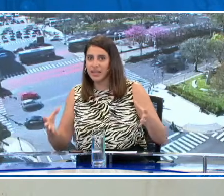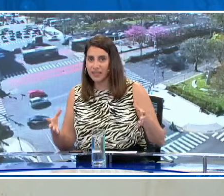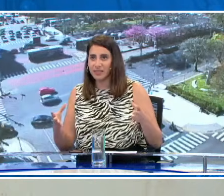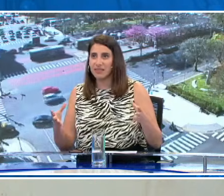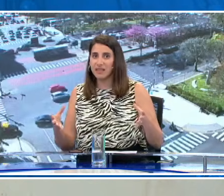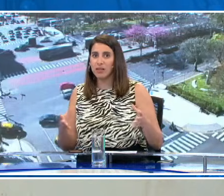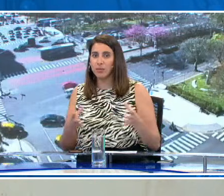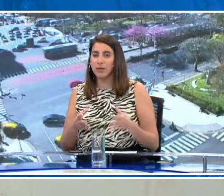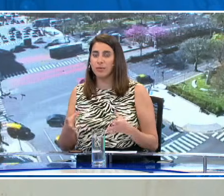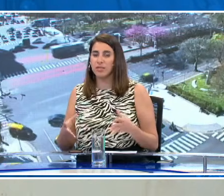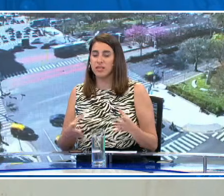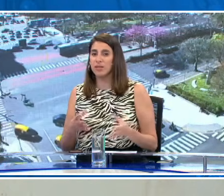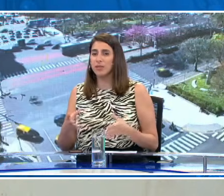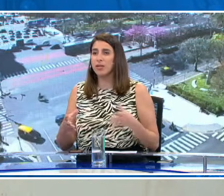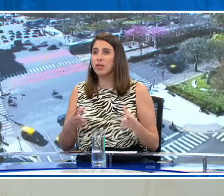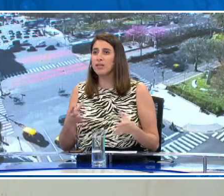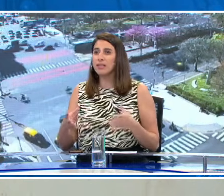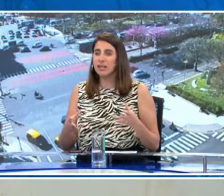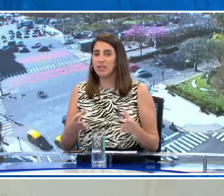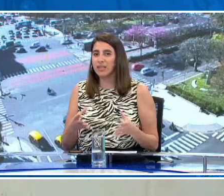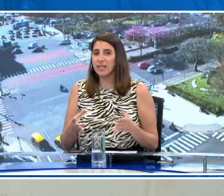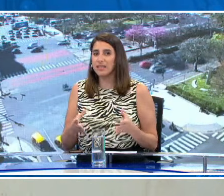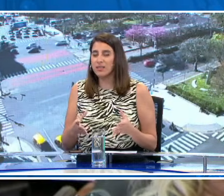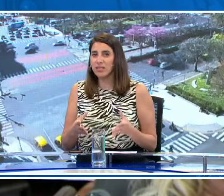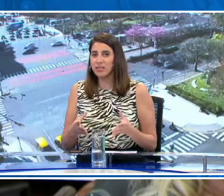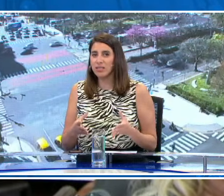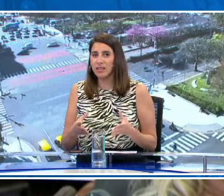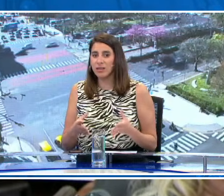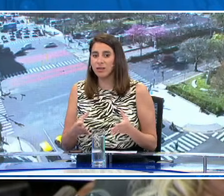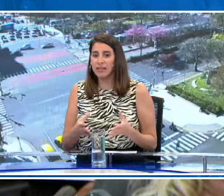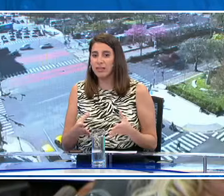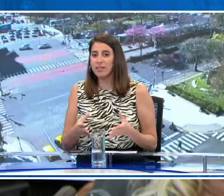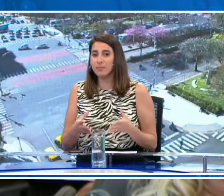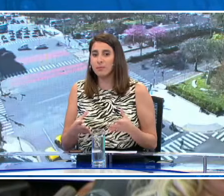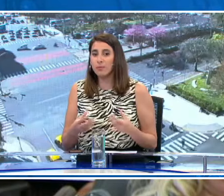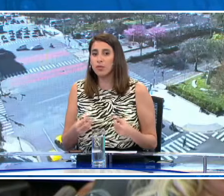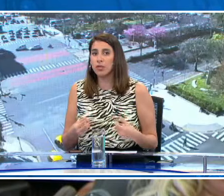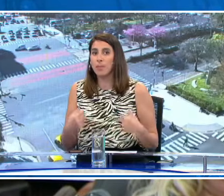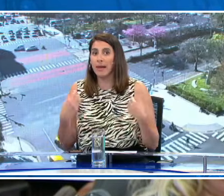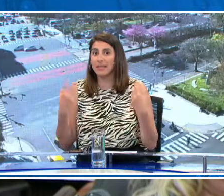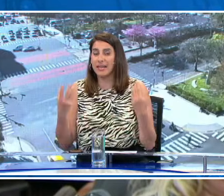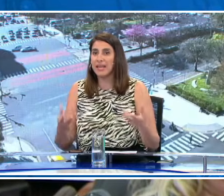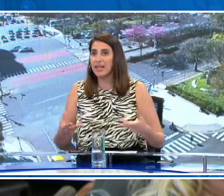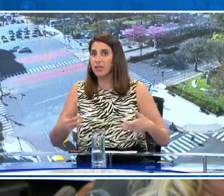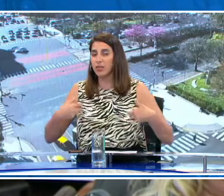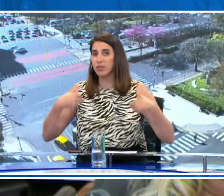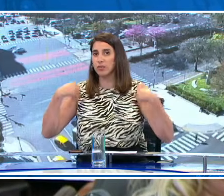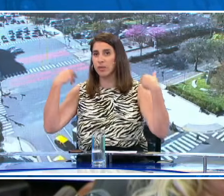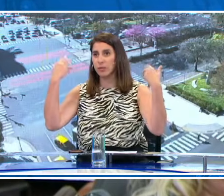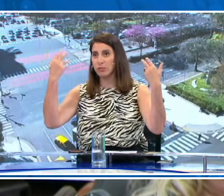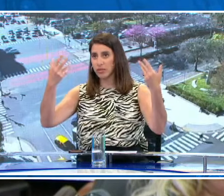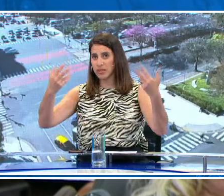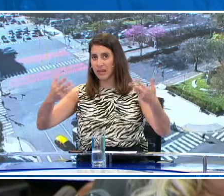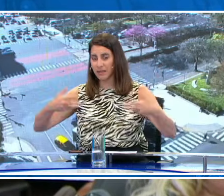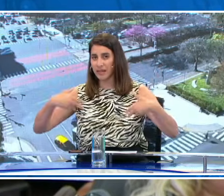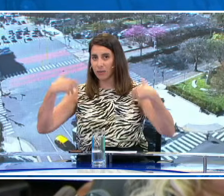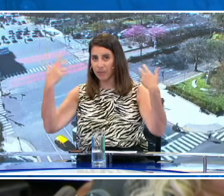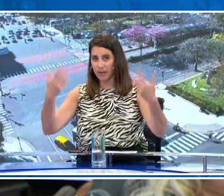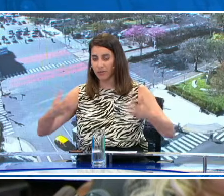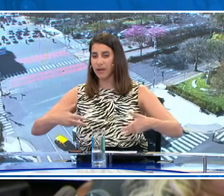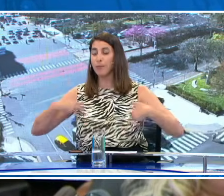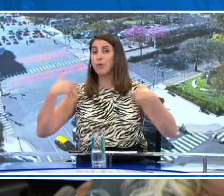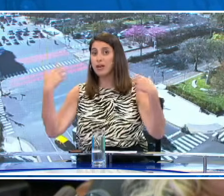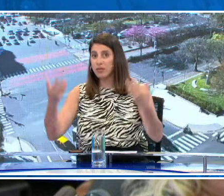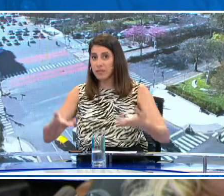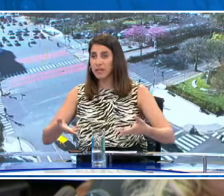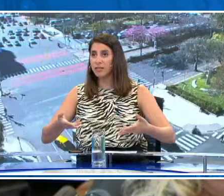ilustrar en ese sentido por el posicionamiento. Pero los gobernadores, lo que quería decir con esto es que los gobernadores, muchos patalean o en sus discursos hablan de la boca para